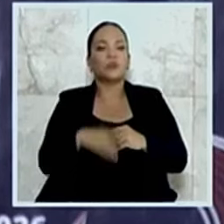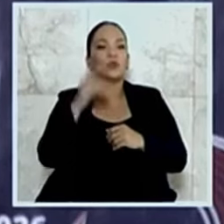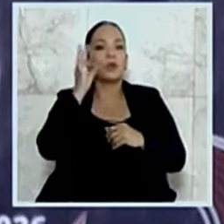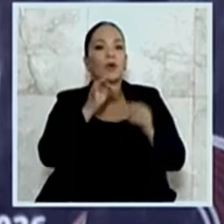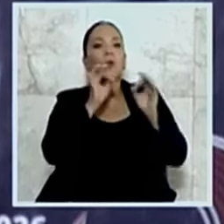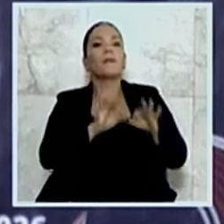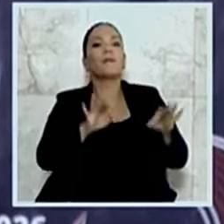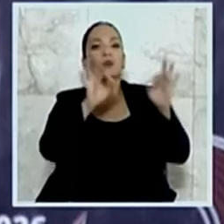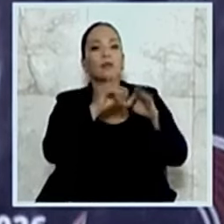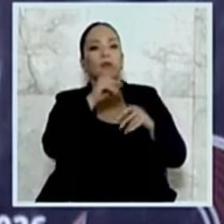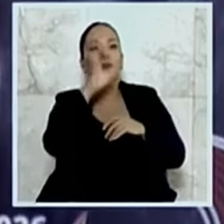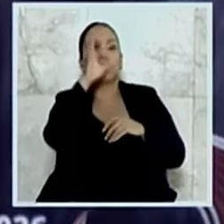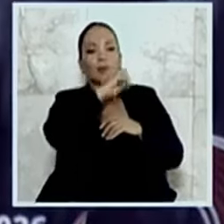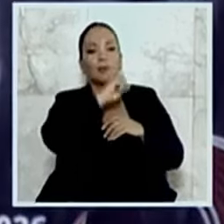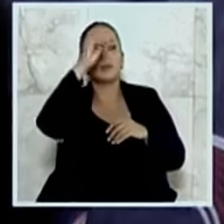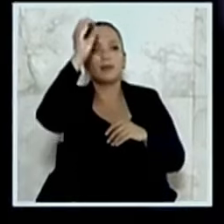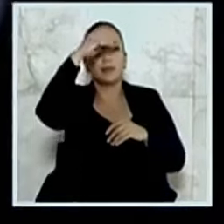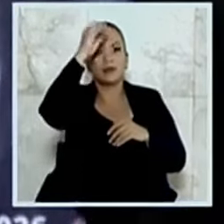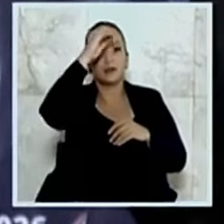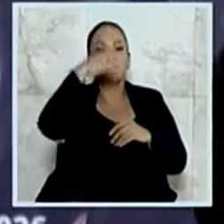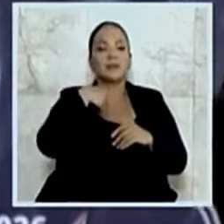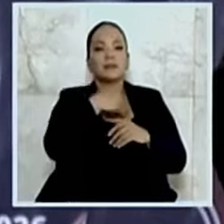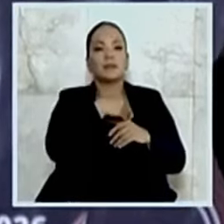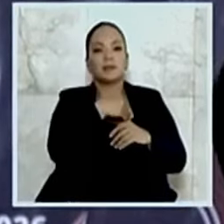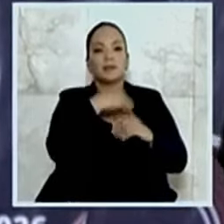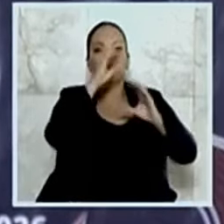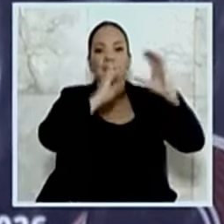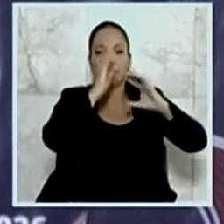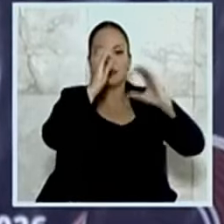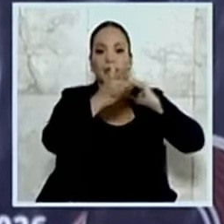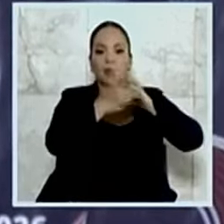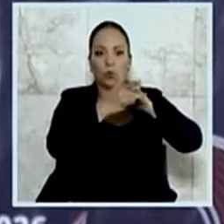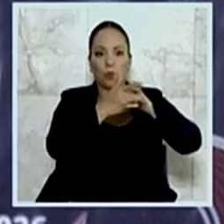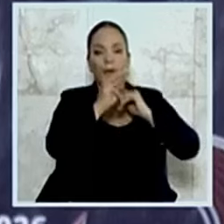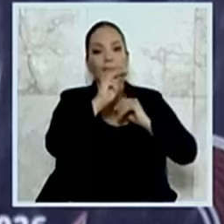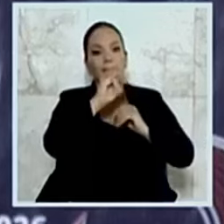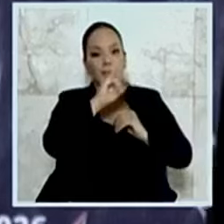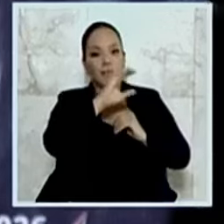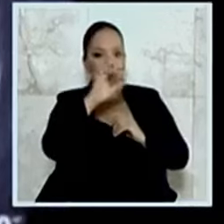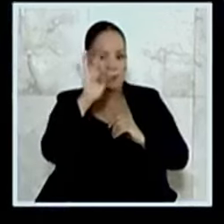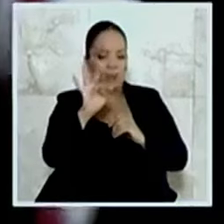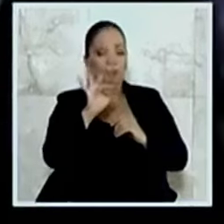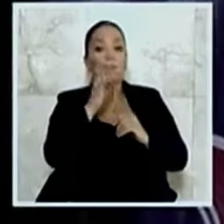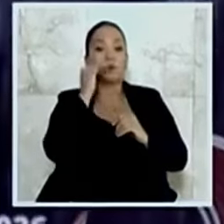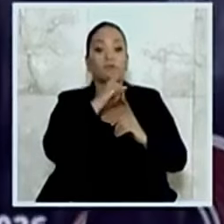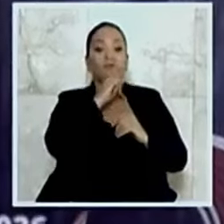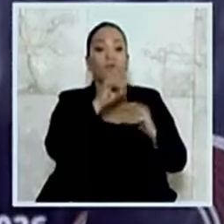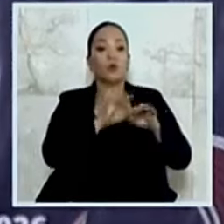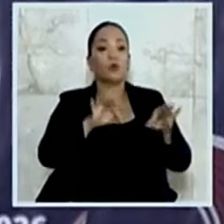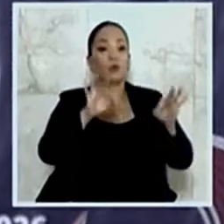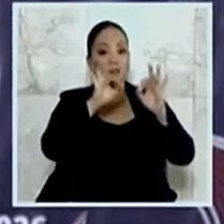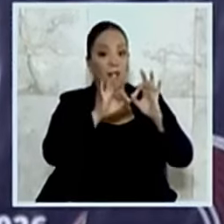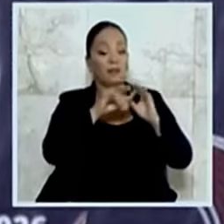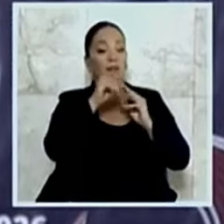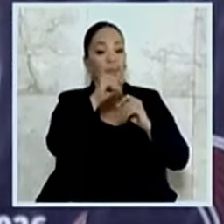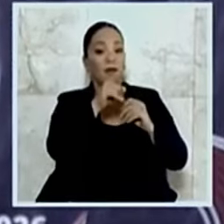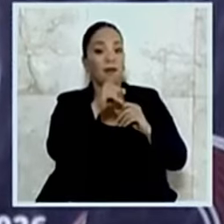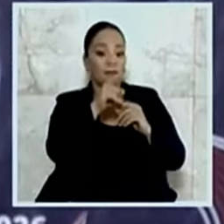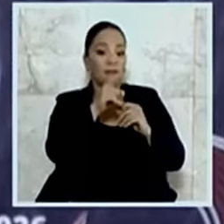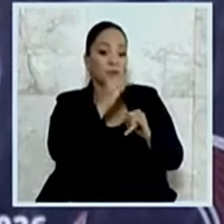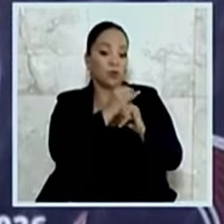del año pasado. Entonces, es un tema muy técnico, en donde creería yo que lo importante hubiera sido tomar